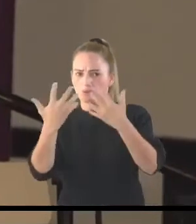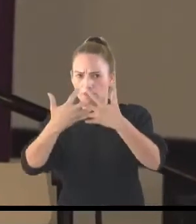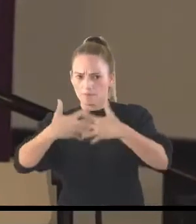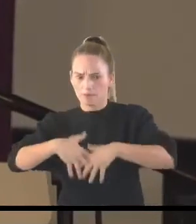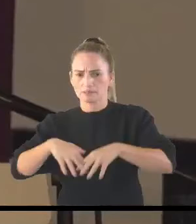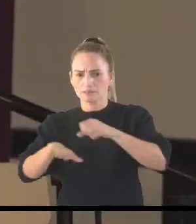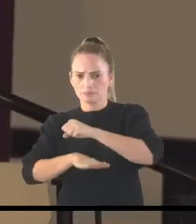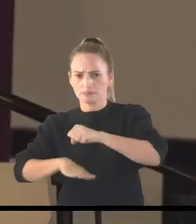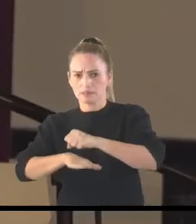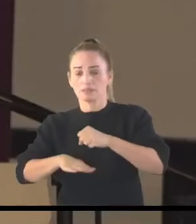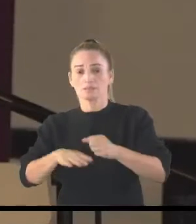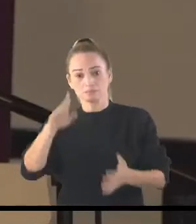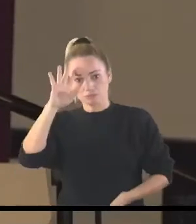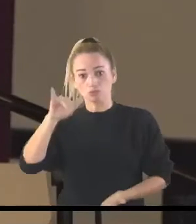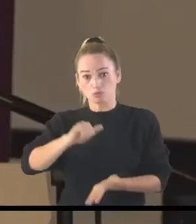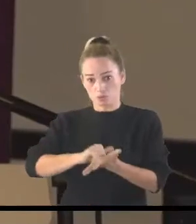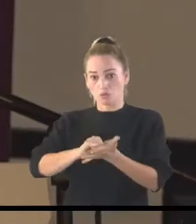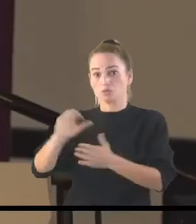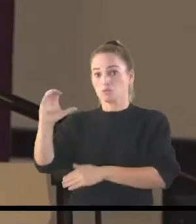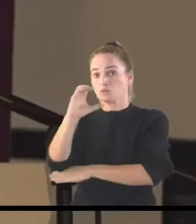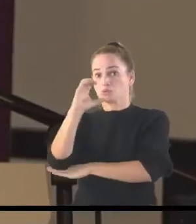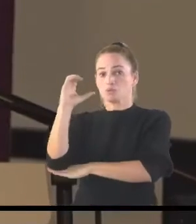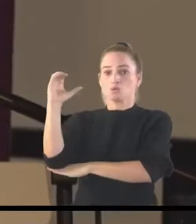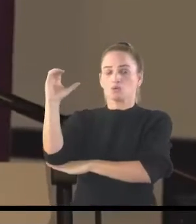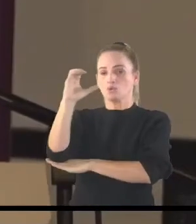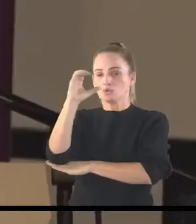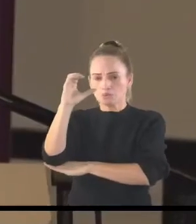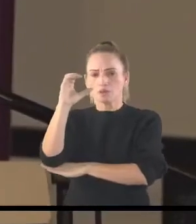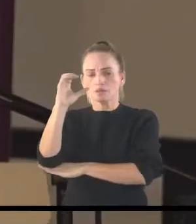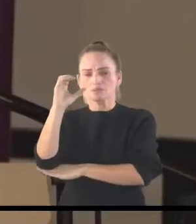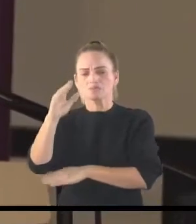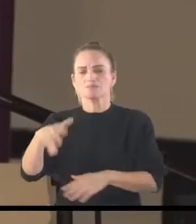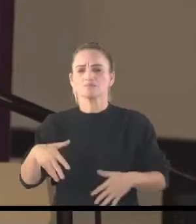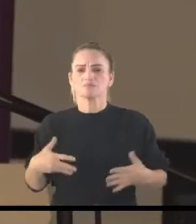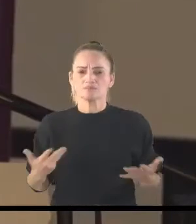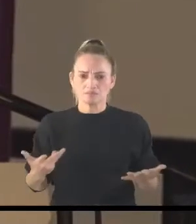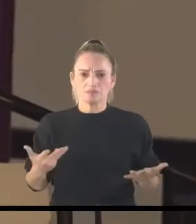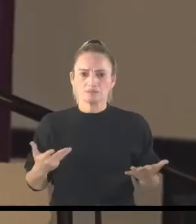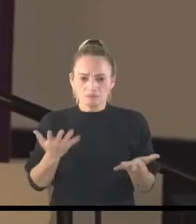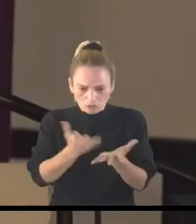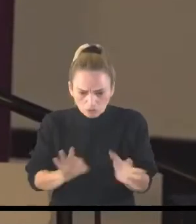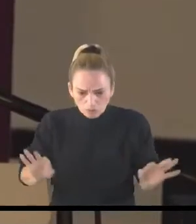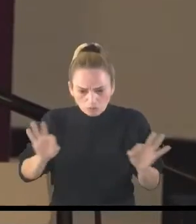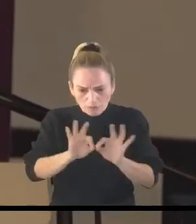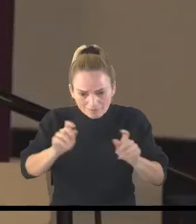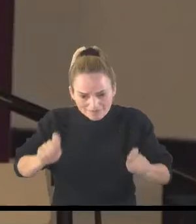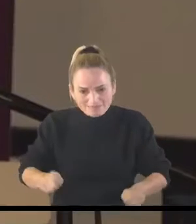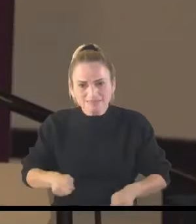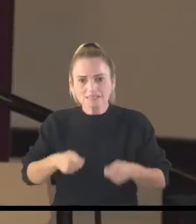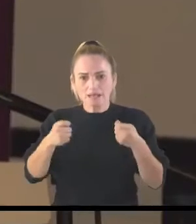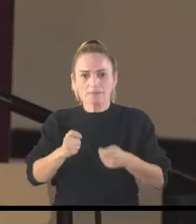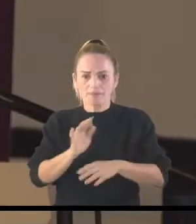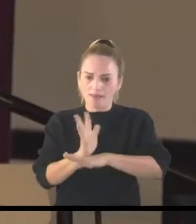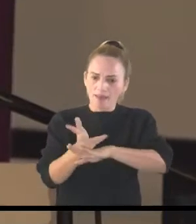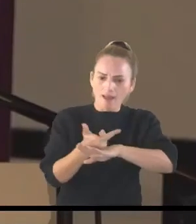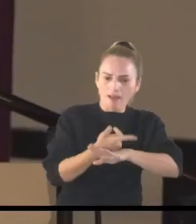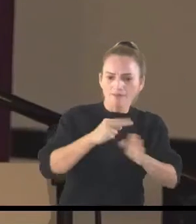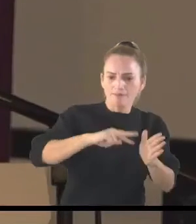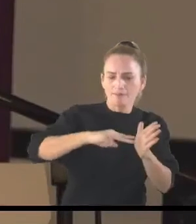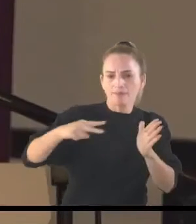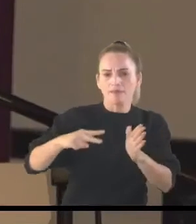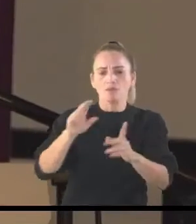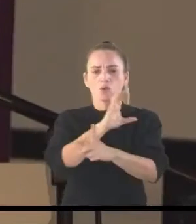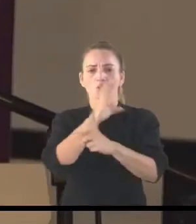Creo que en Colombia nos hemos focalizado por recuperar nuestras técnicas artesanales